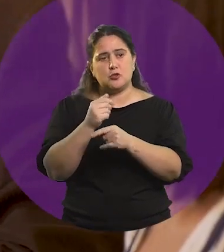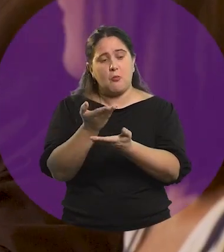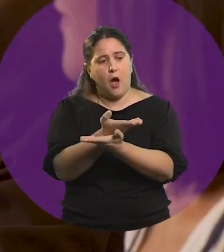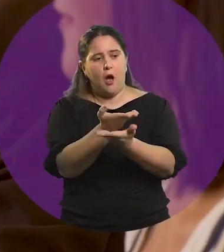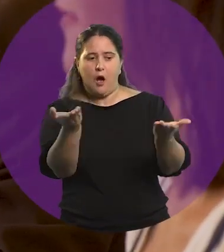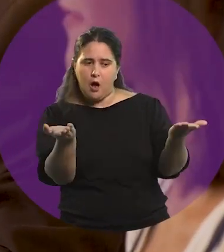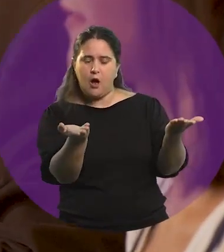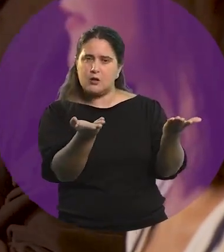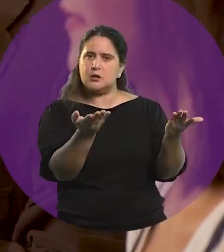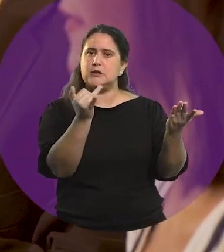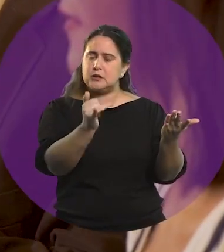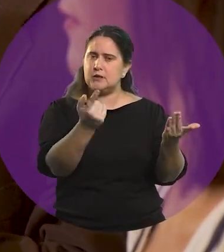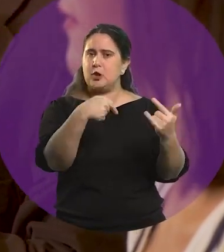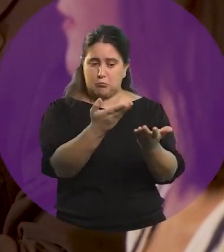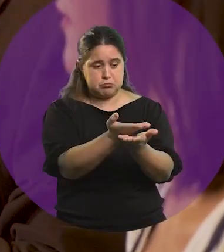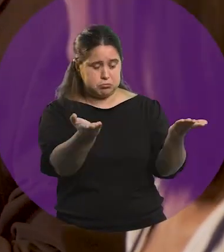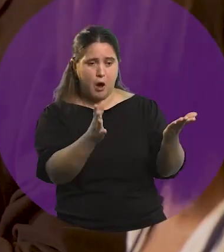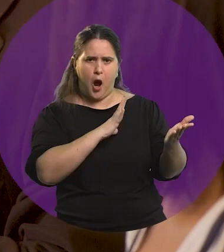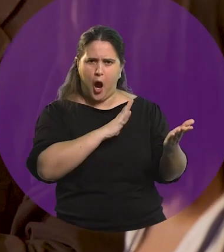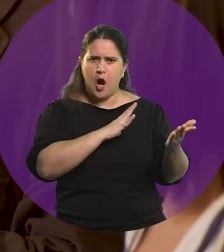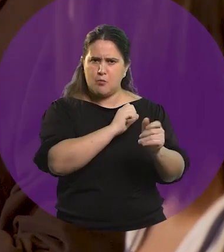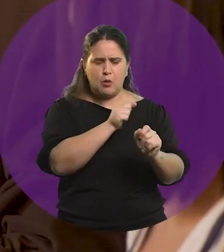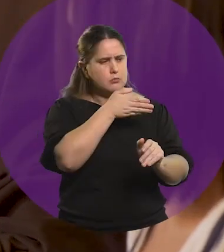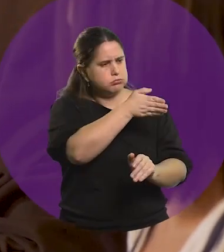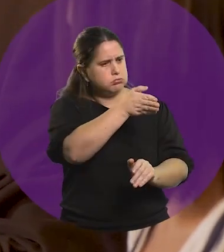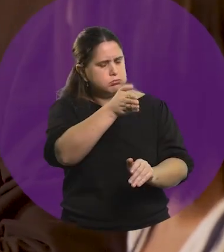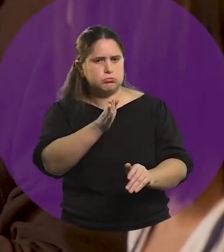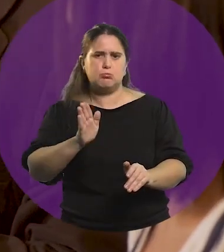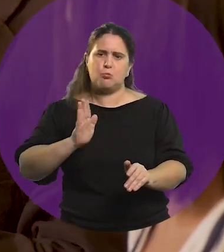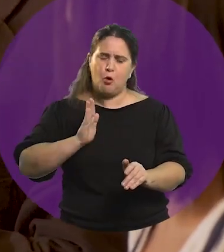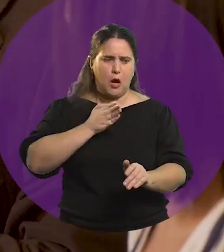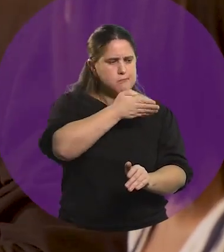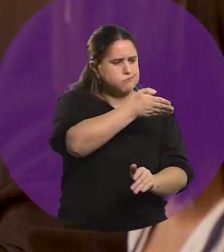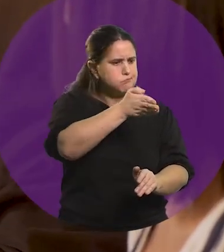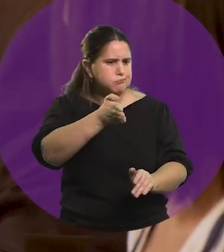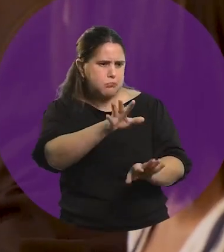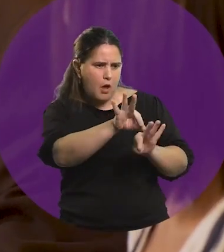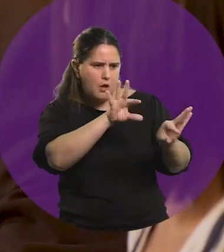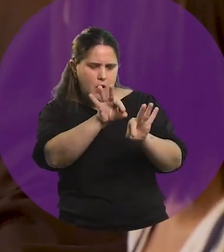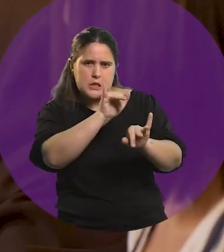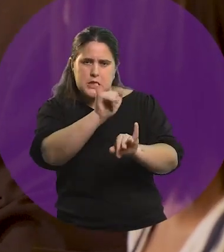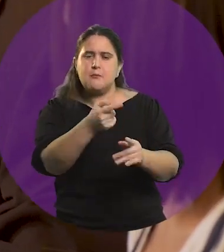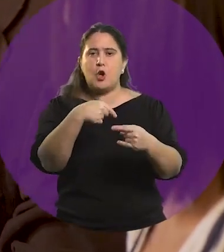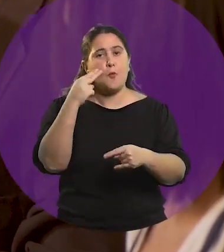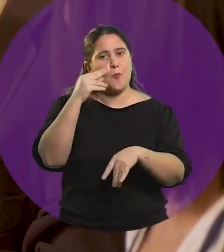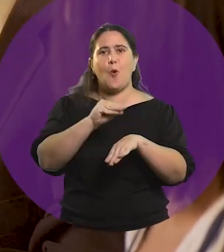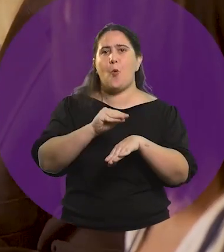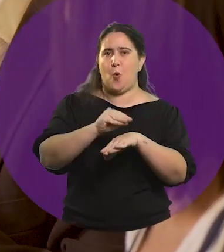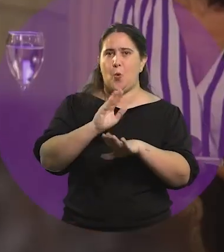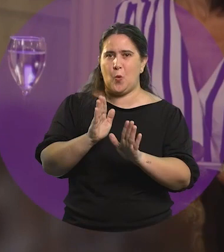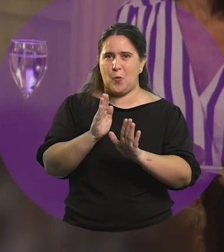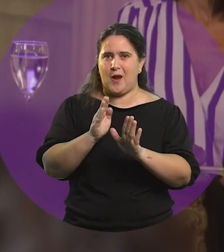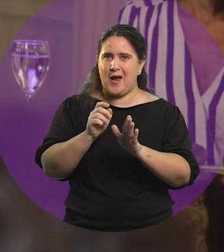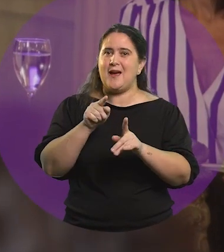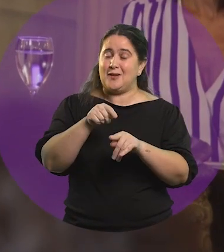haya abierto el menú quizás está abierta a la oferta y yo puedo permitir que las chicas accedan y no hay ningún problema en el acceso, pero hay un problema cultural